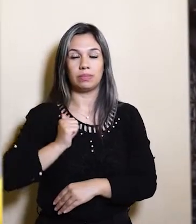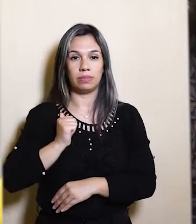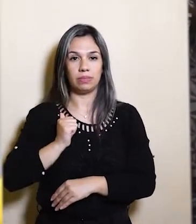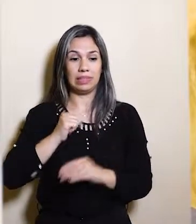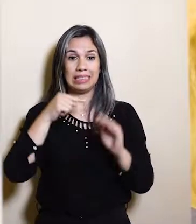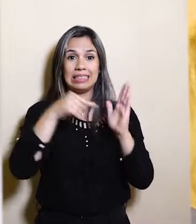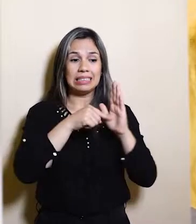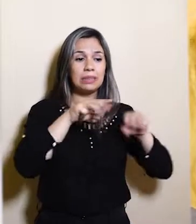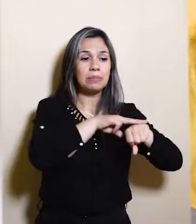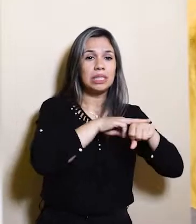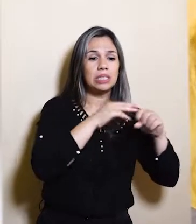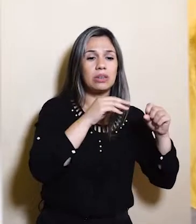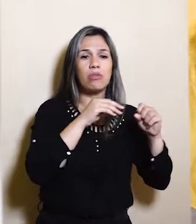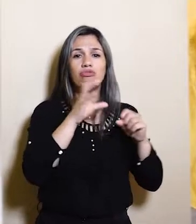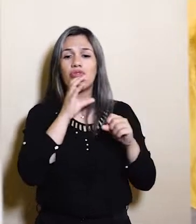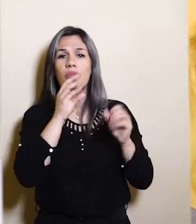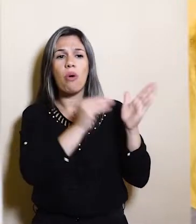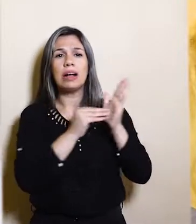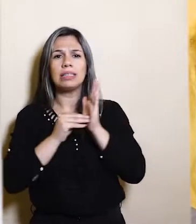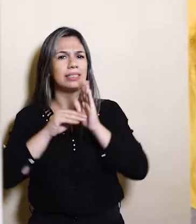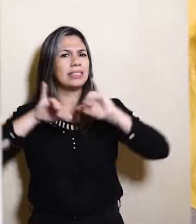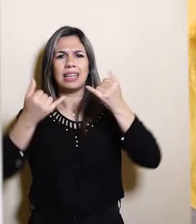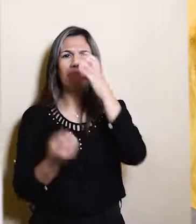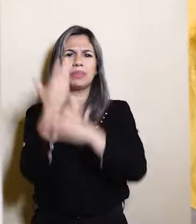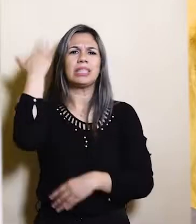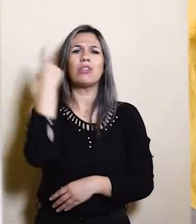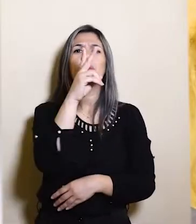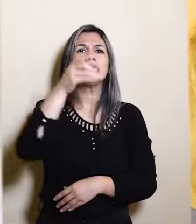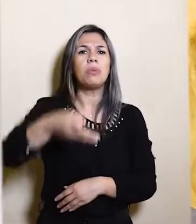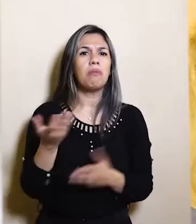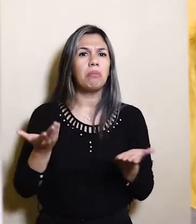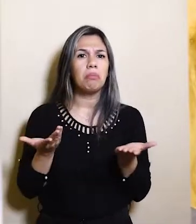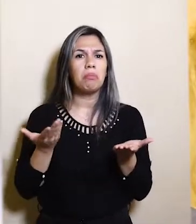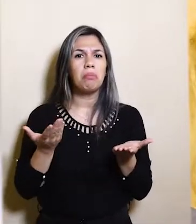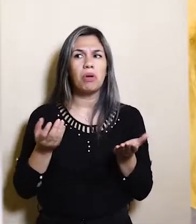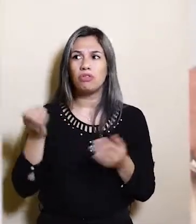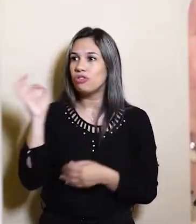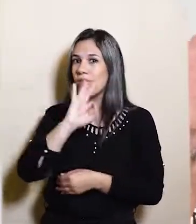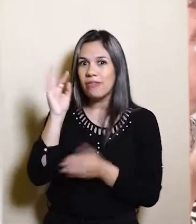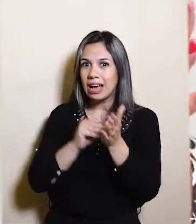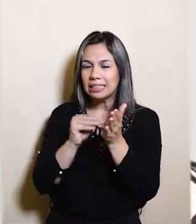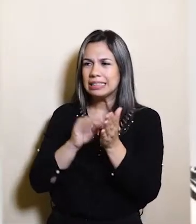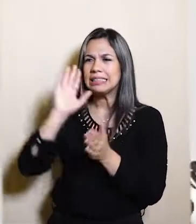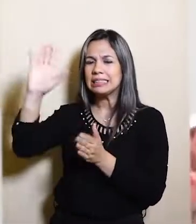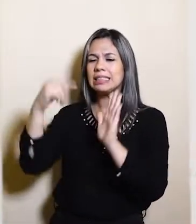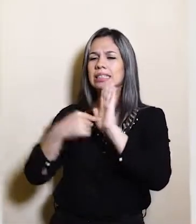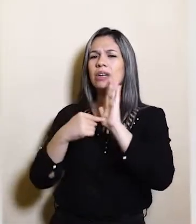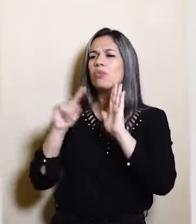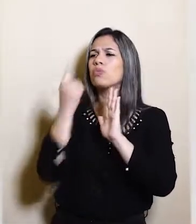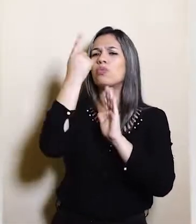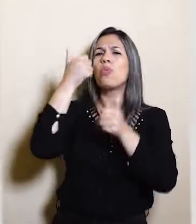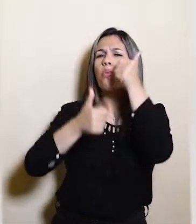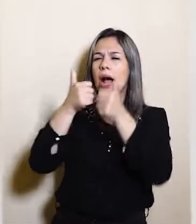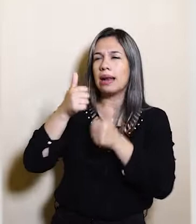se tendría que haber establecido en el 2019. Estamos a tres años y todavía no se implementó. ¿Qué sería esta ruta única? O sea, ¿esto sería